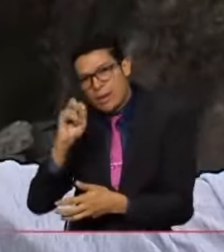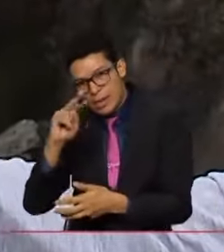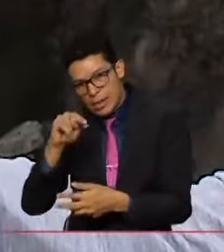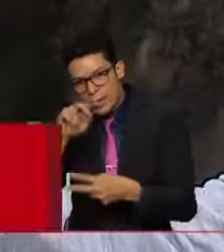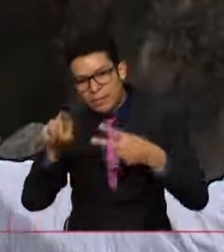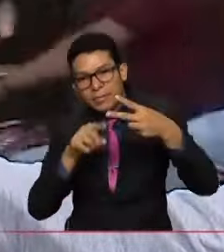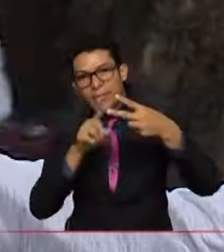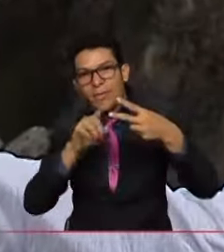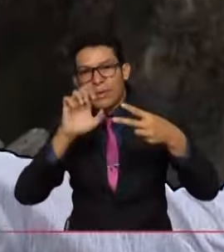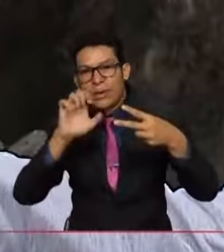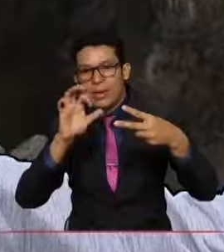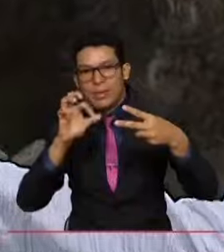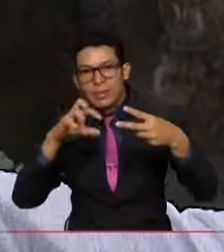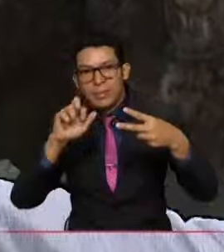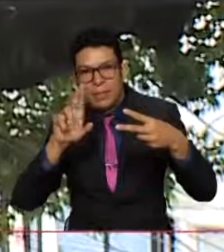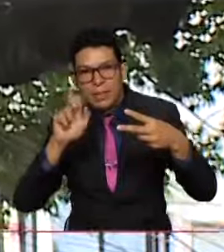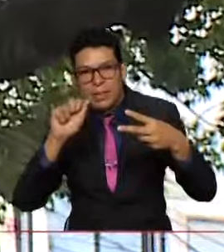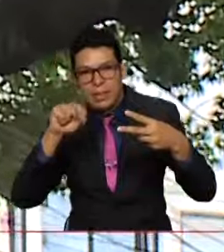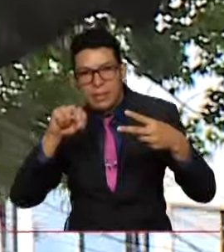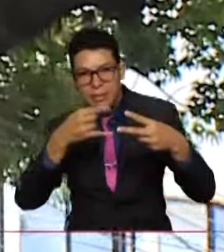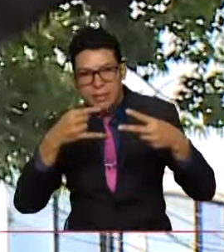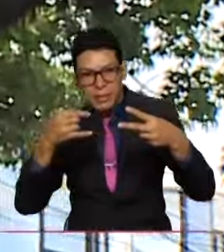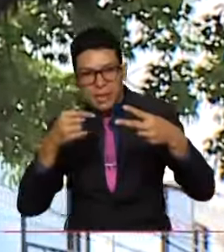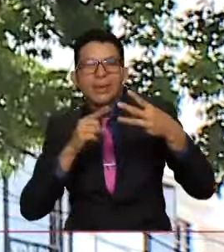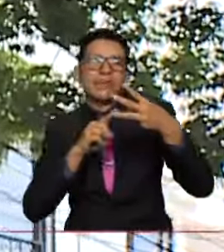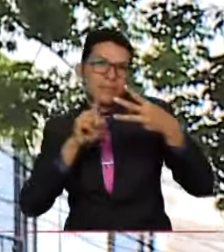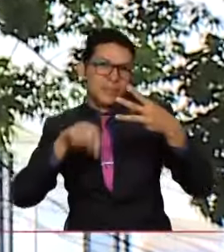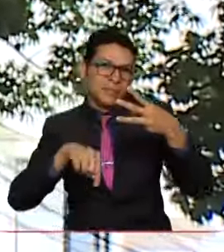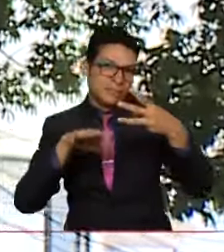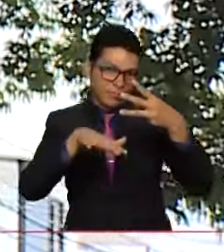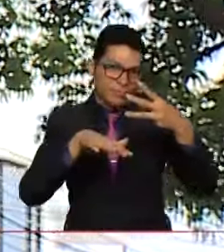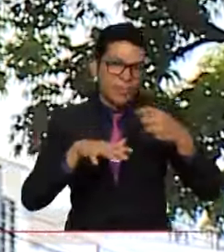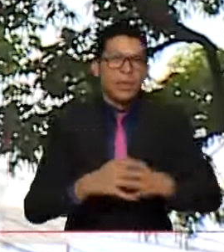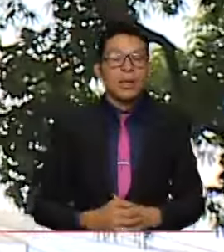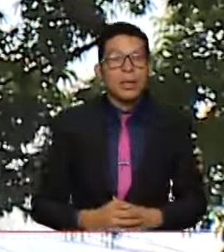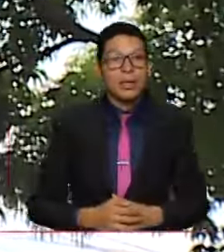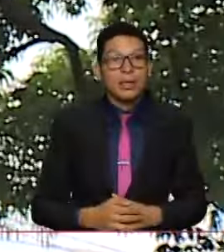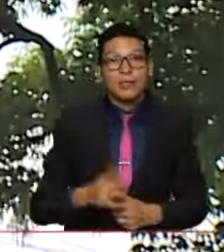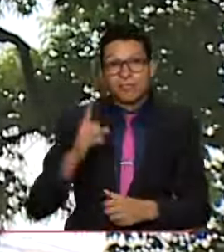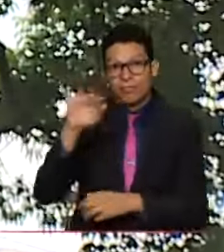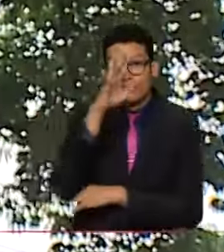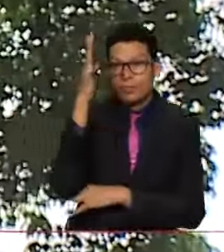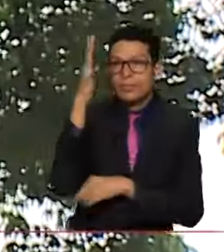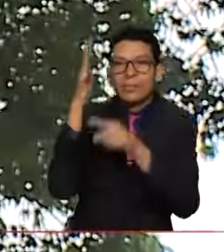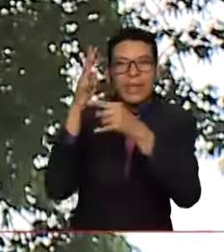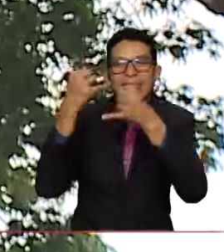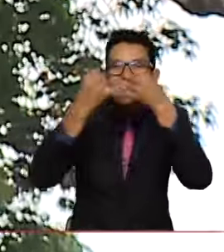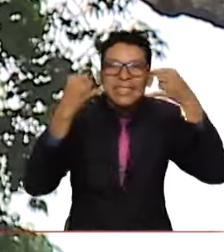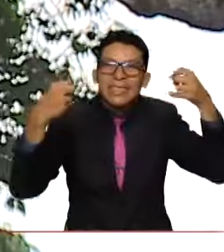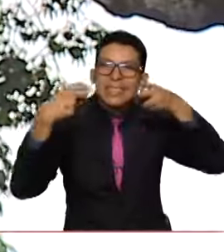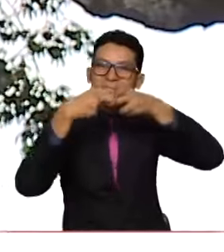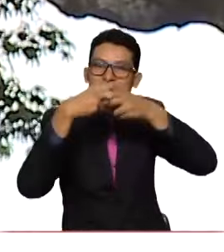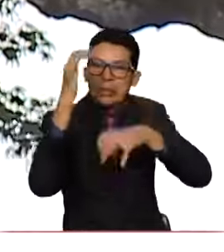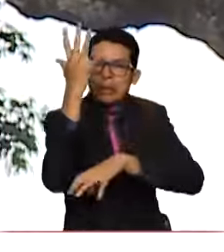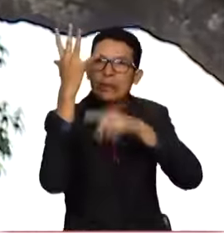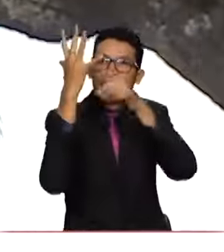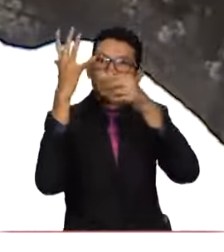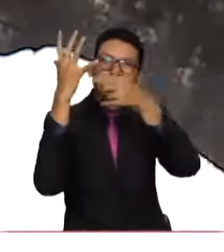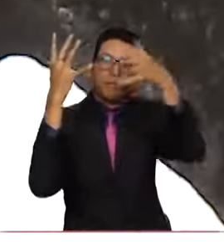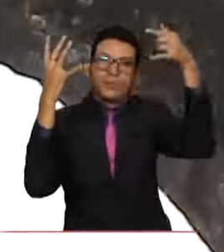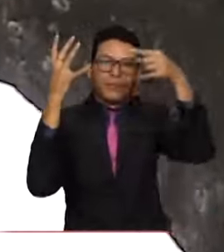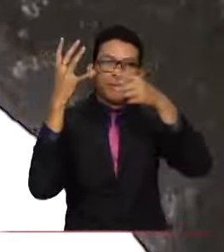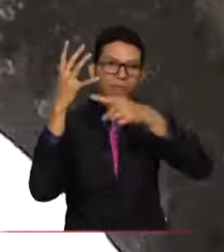muy pesadas y están tocando las cuerdas, las cuales están generando cortos. Aparte de eso, hay una fuerte accidentalidad porque el